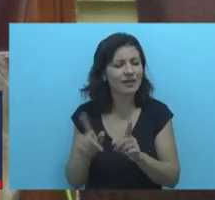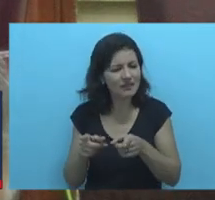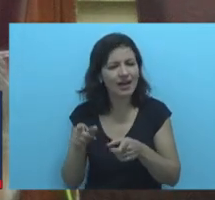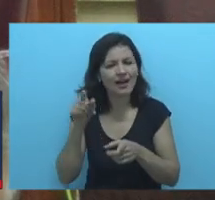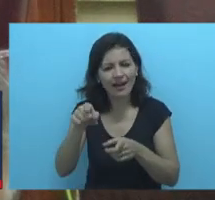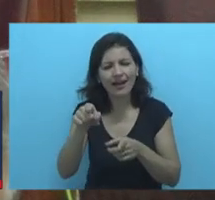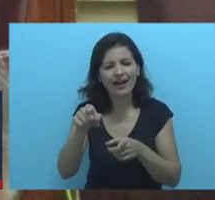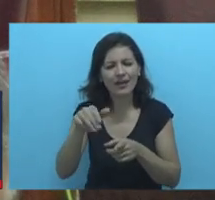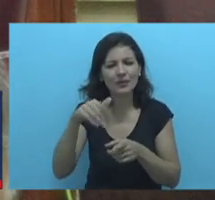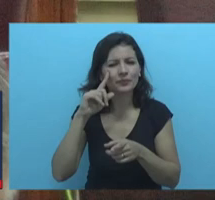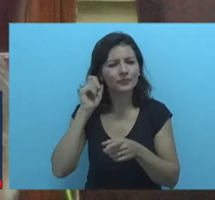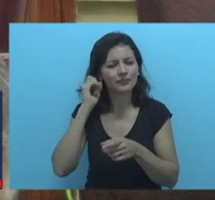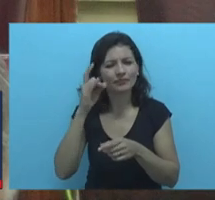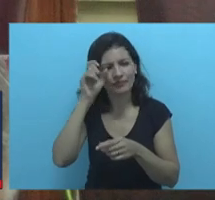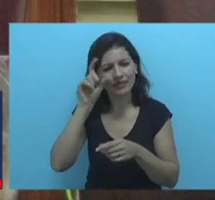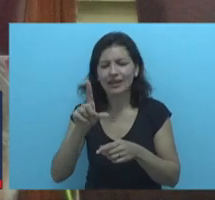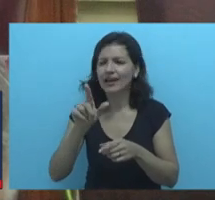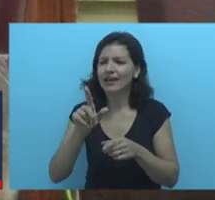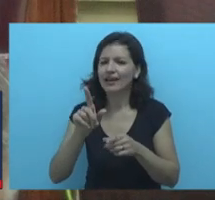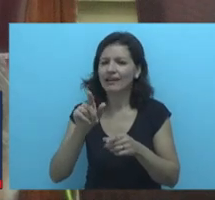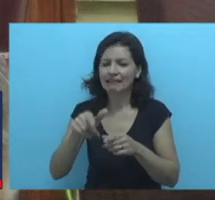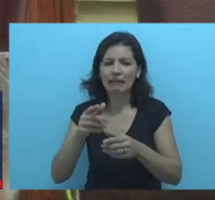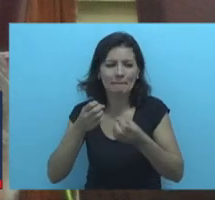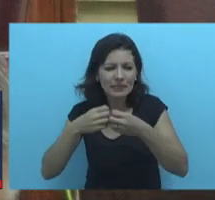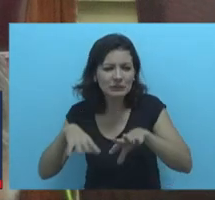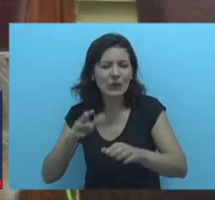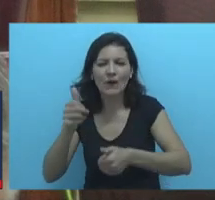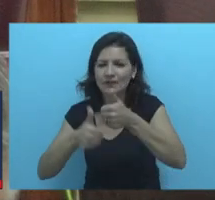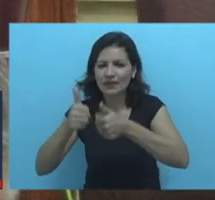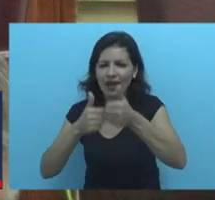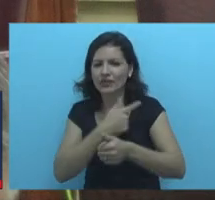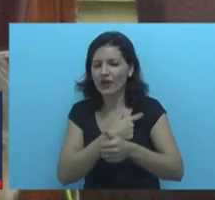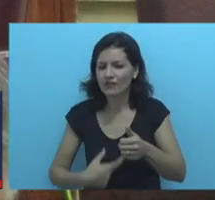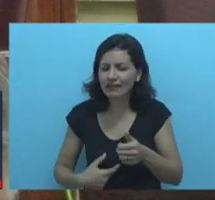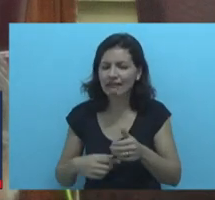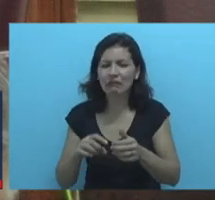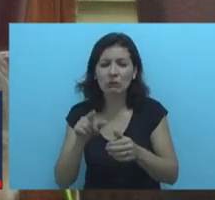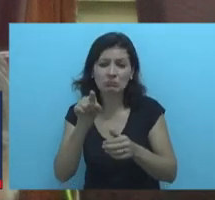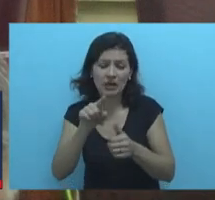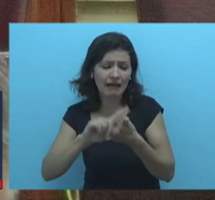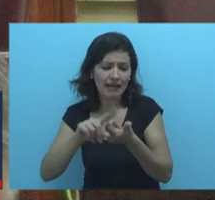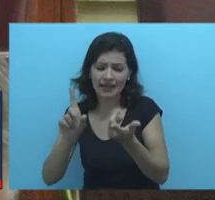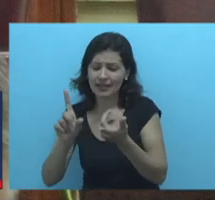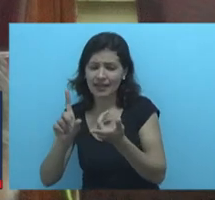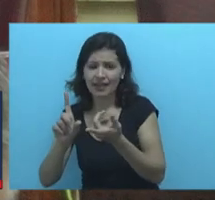en su candidatura a gobernador, estaba solo su compañera y algunos